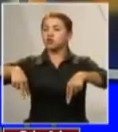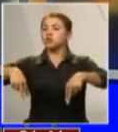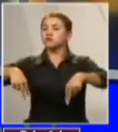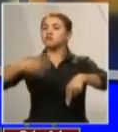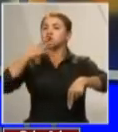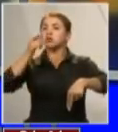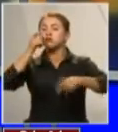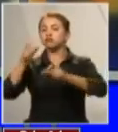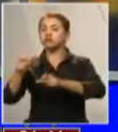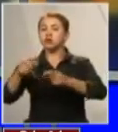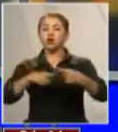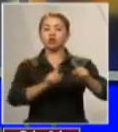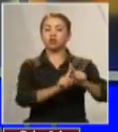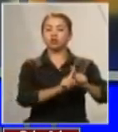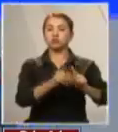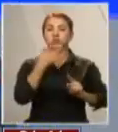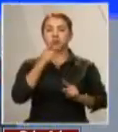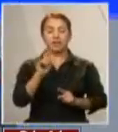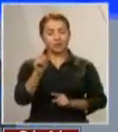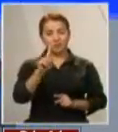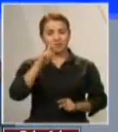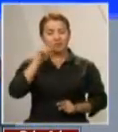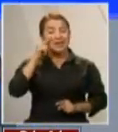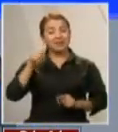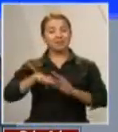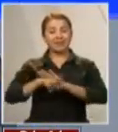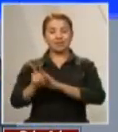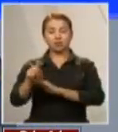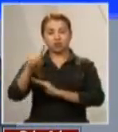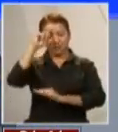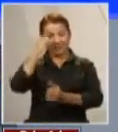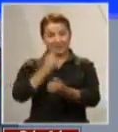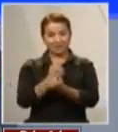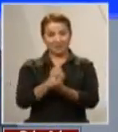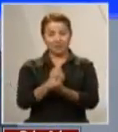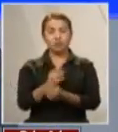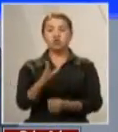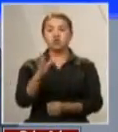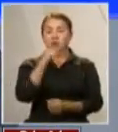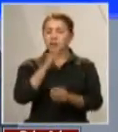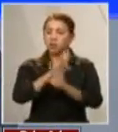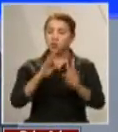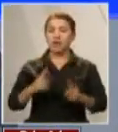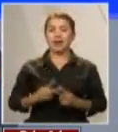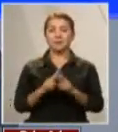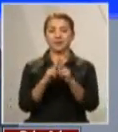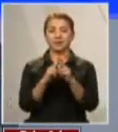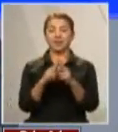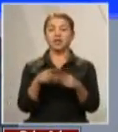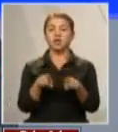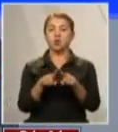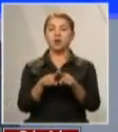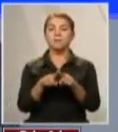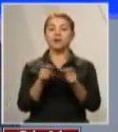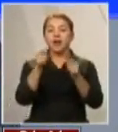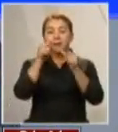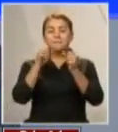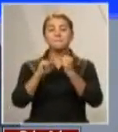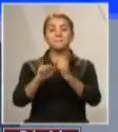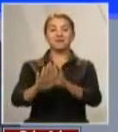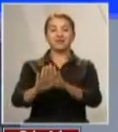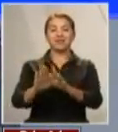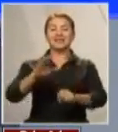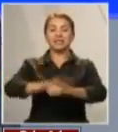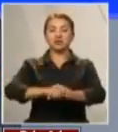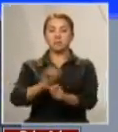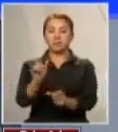le va a controlar la identidad a uno y al otro no? Hoy día no es que hayan cometido un delito. Hoy día carabineros no tiene ninguna herramienta para prevenir o para detener a una